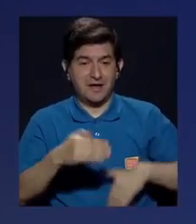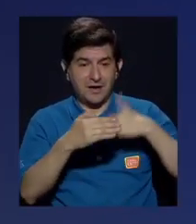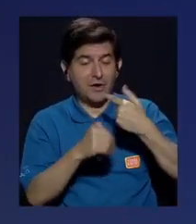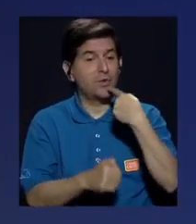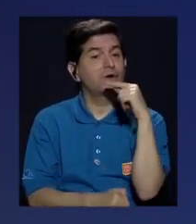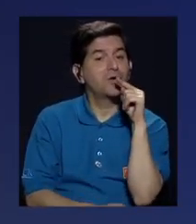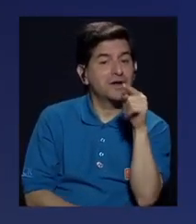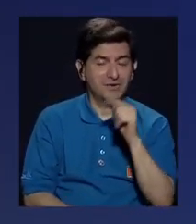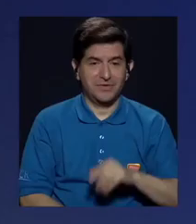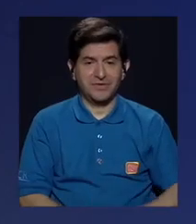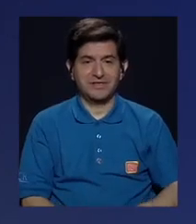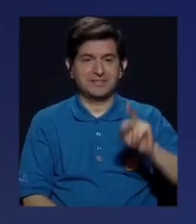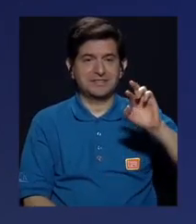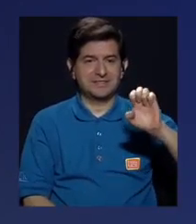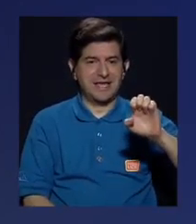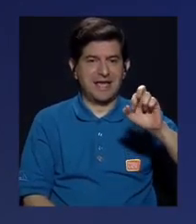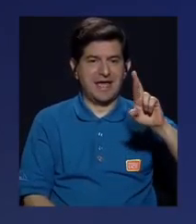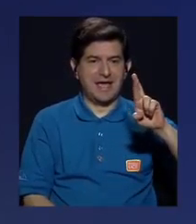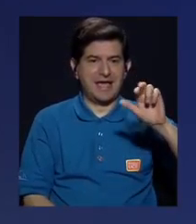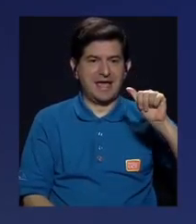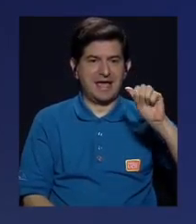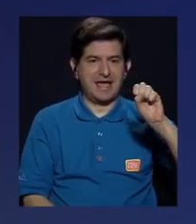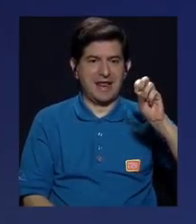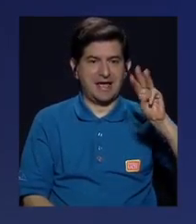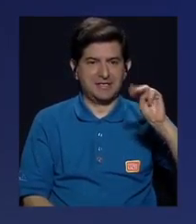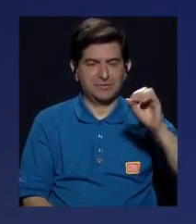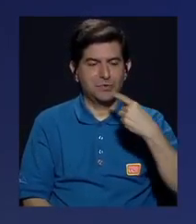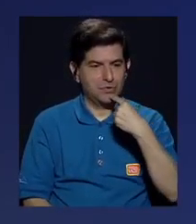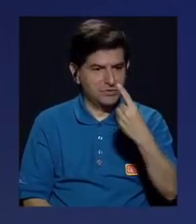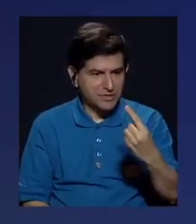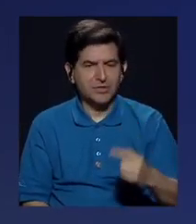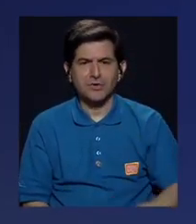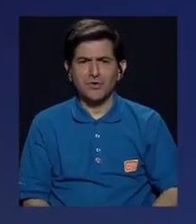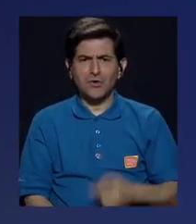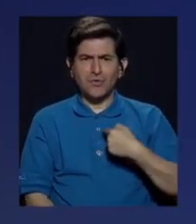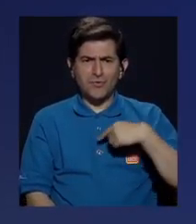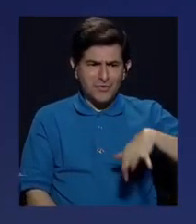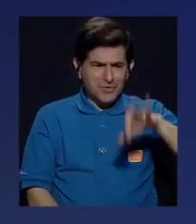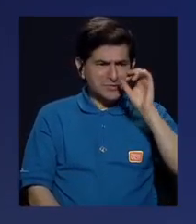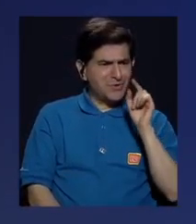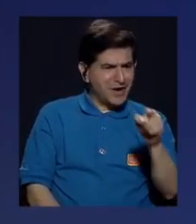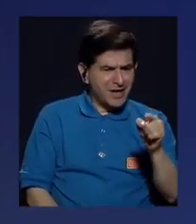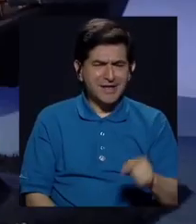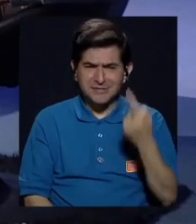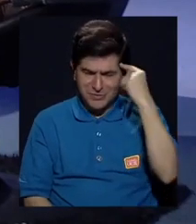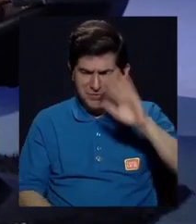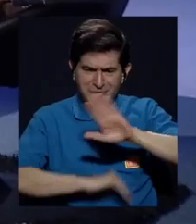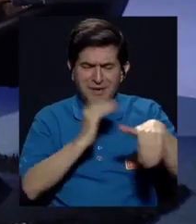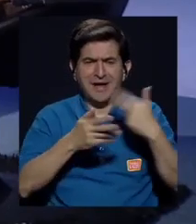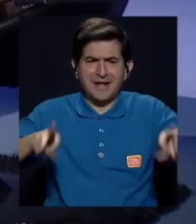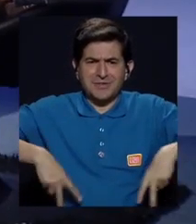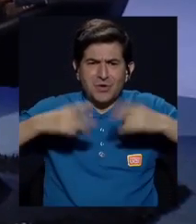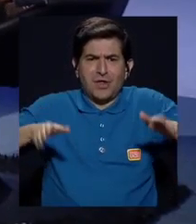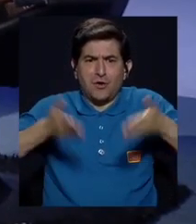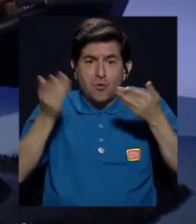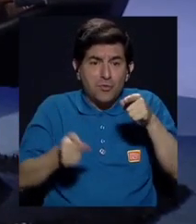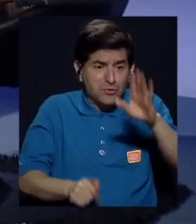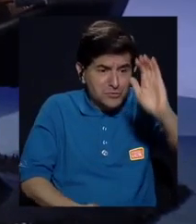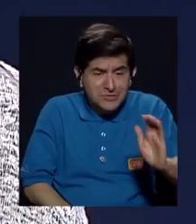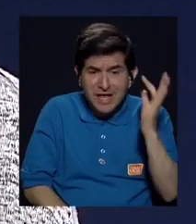dice eso, yo digo, ¿cómo uno escoge ese instrumento para toda la vida? Y usted era mi niña, entonces, ¿cómo lo escogió y por